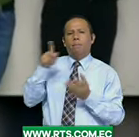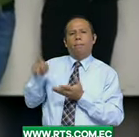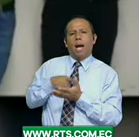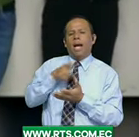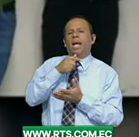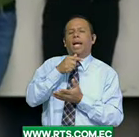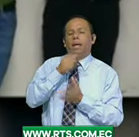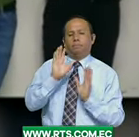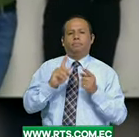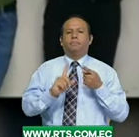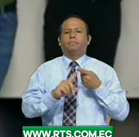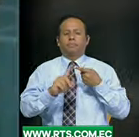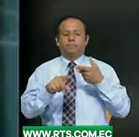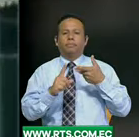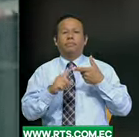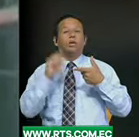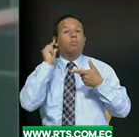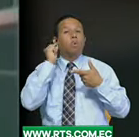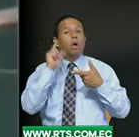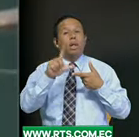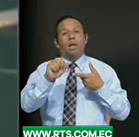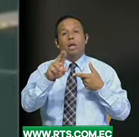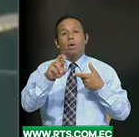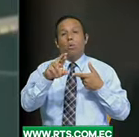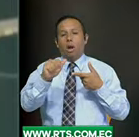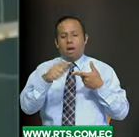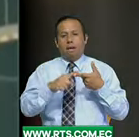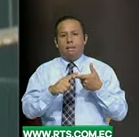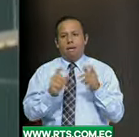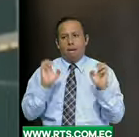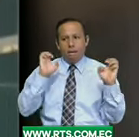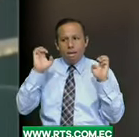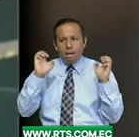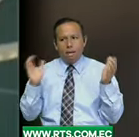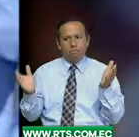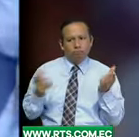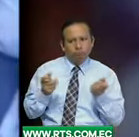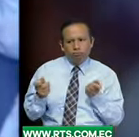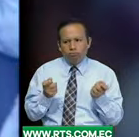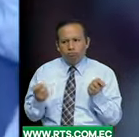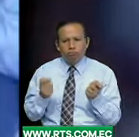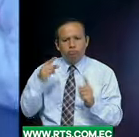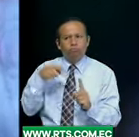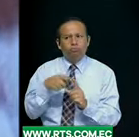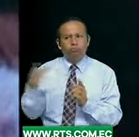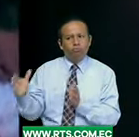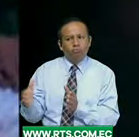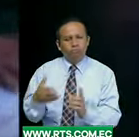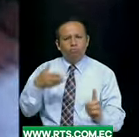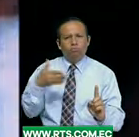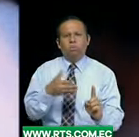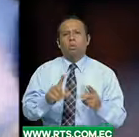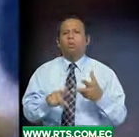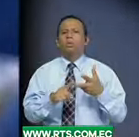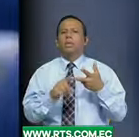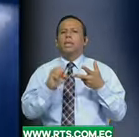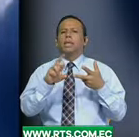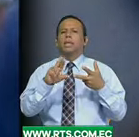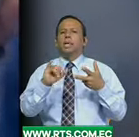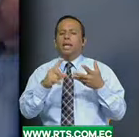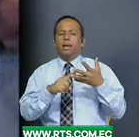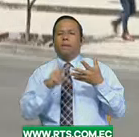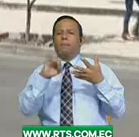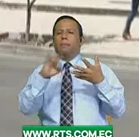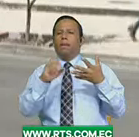está alias Laura, quien habría colaborado con la logística para asesinar a Villavicencio, mientras que Eric R., Víctor F.,